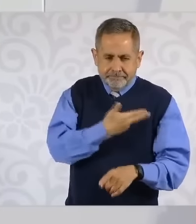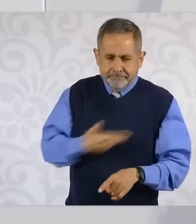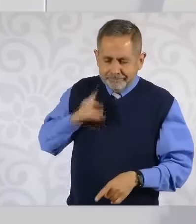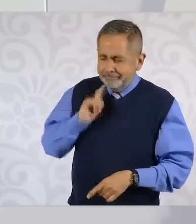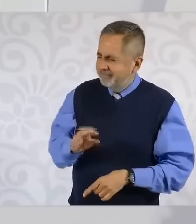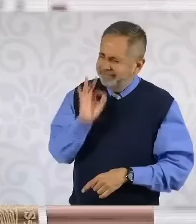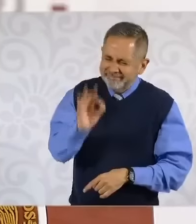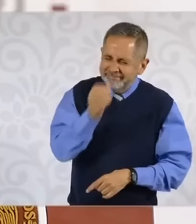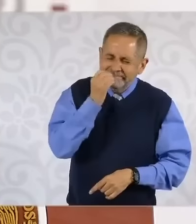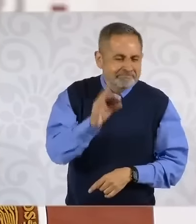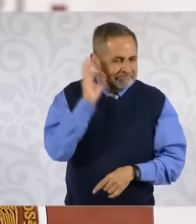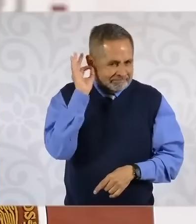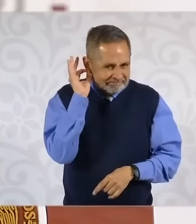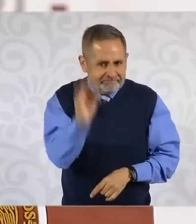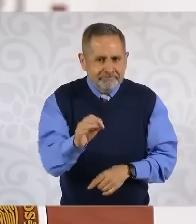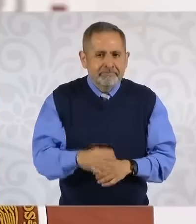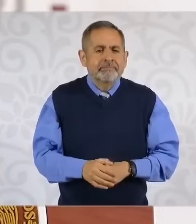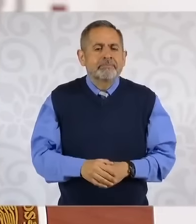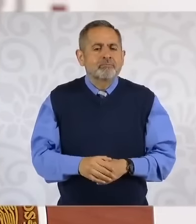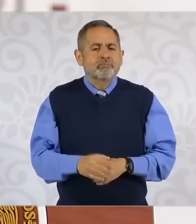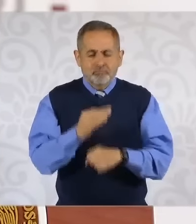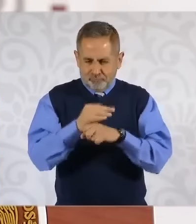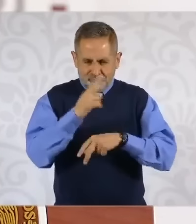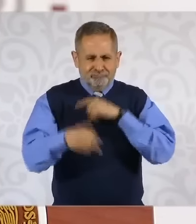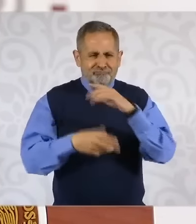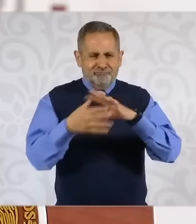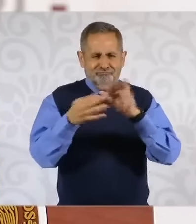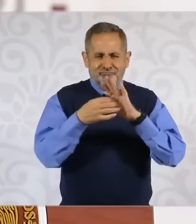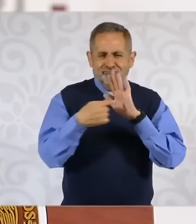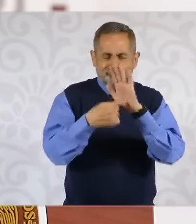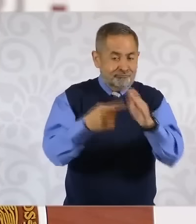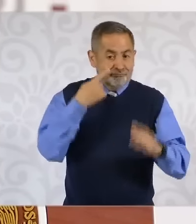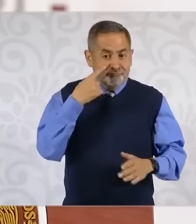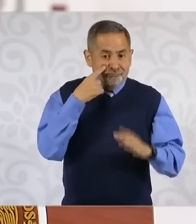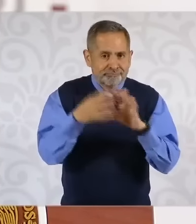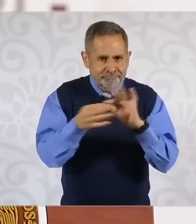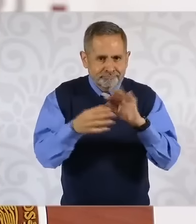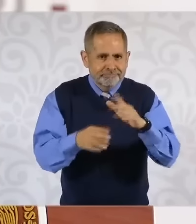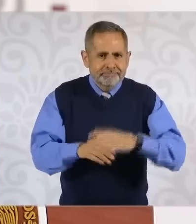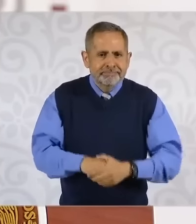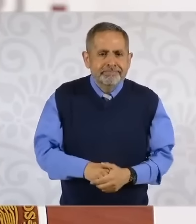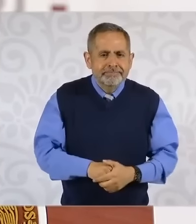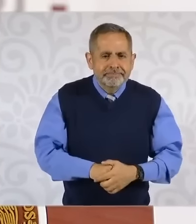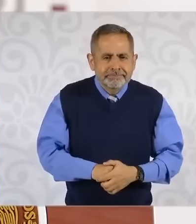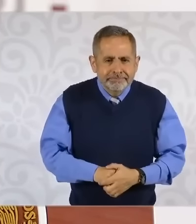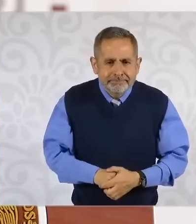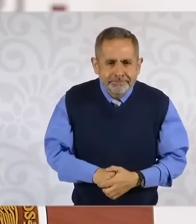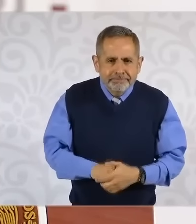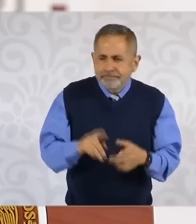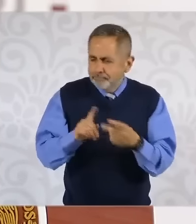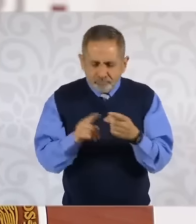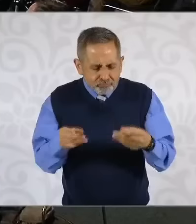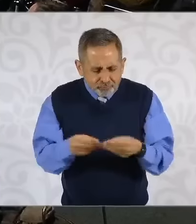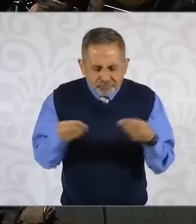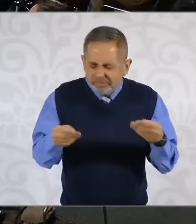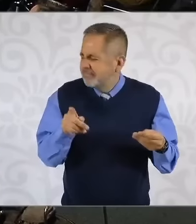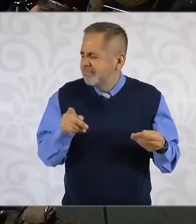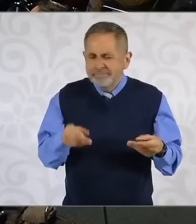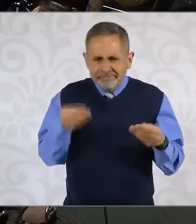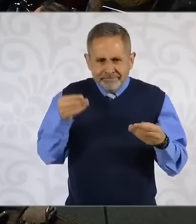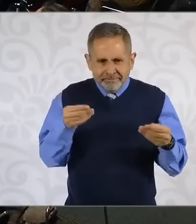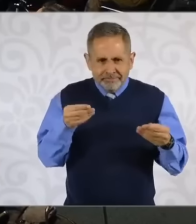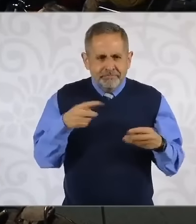A ver, ahorita Paulina va a hacer una… Fíjense, a ver, ¿dónde está la…?